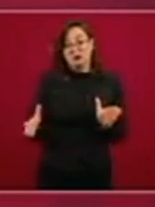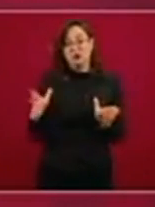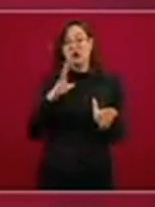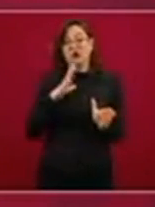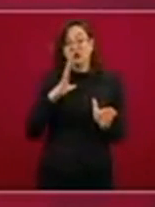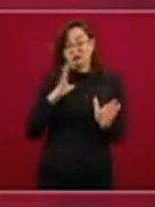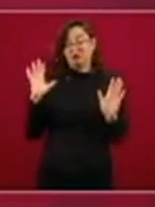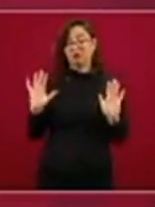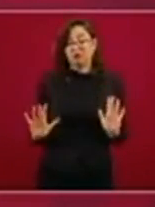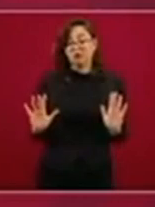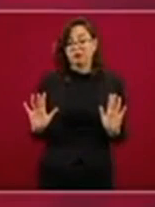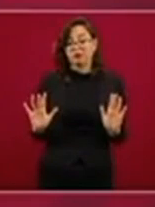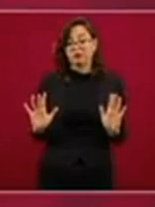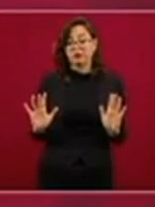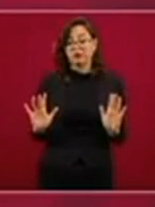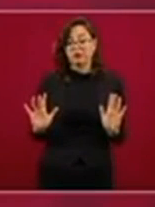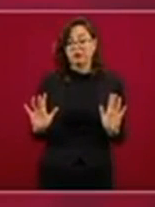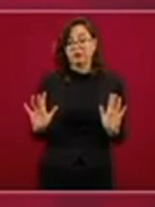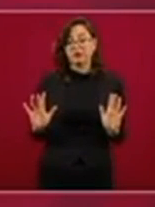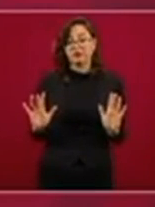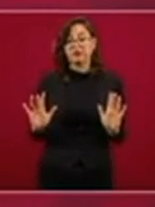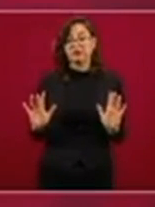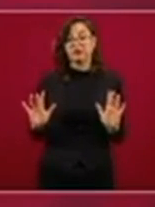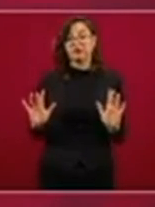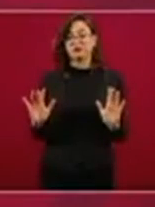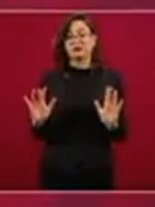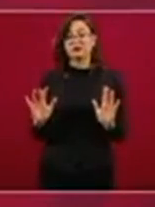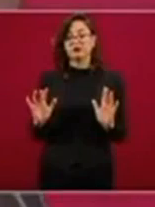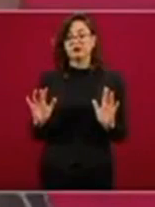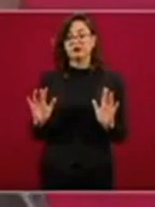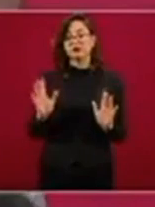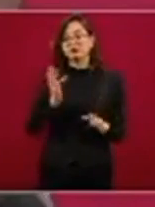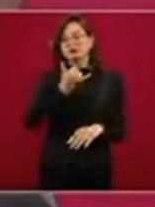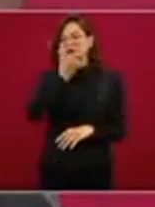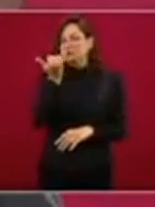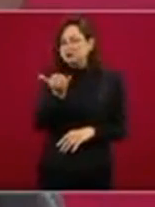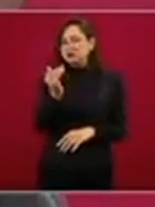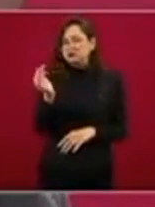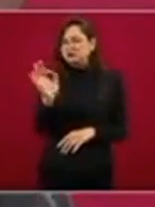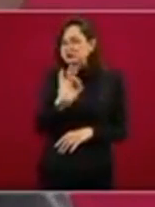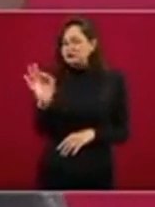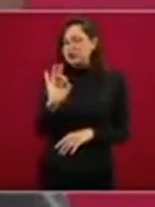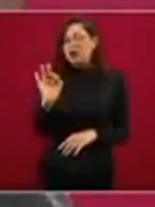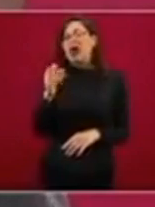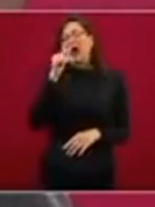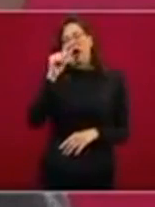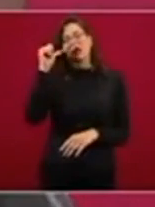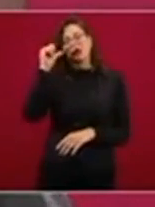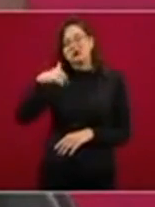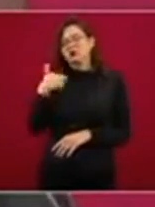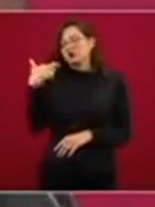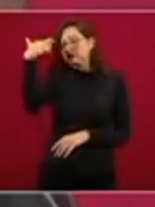si no estoy equivocado, pero lo planteo porque ayer estuve